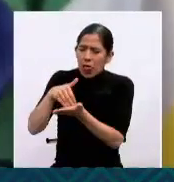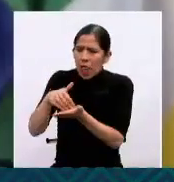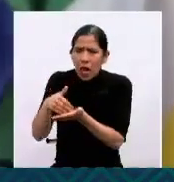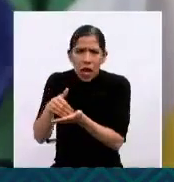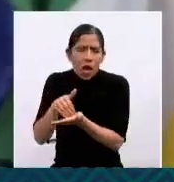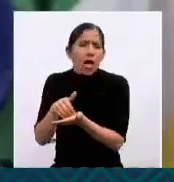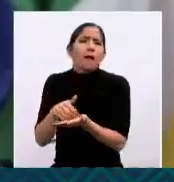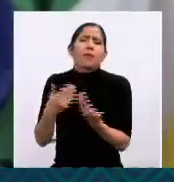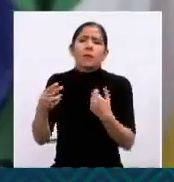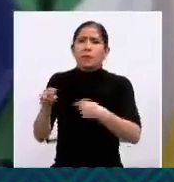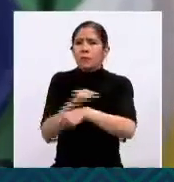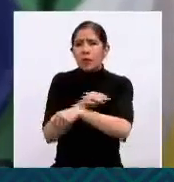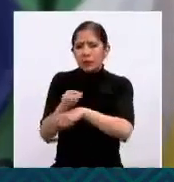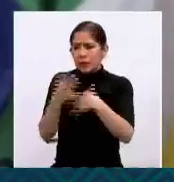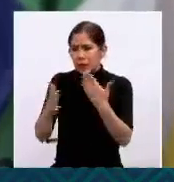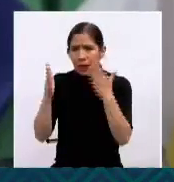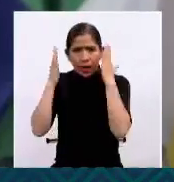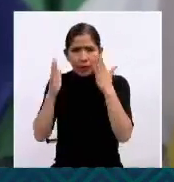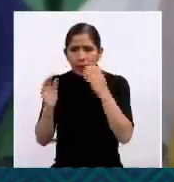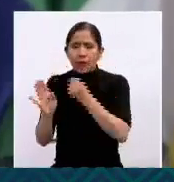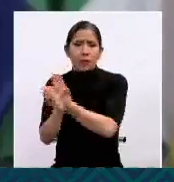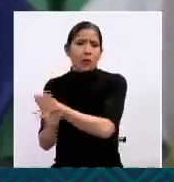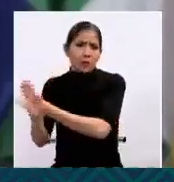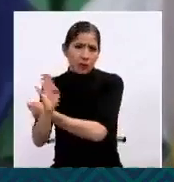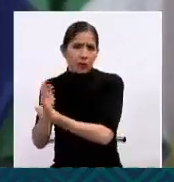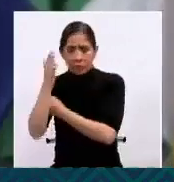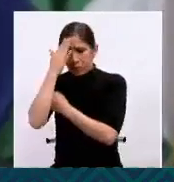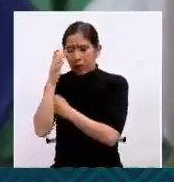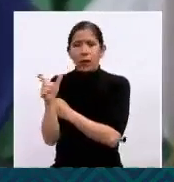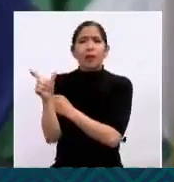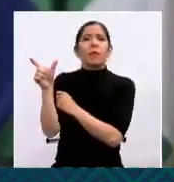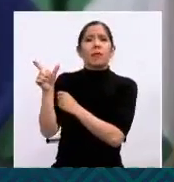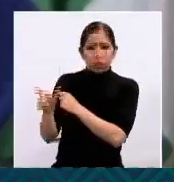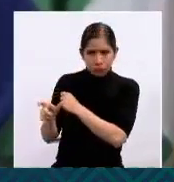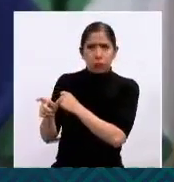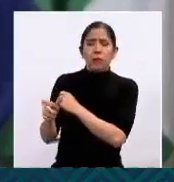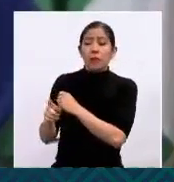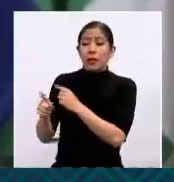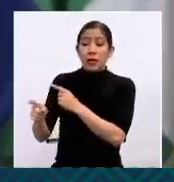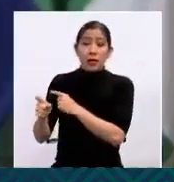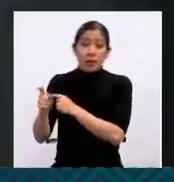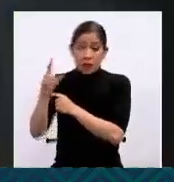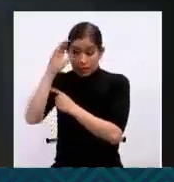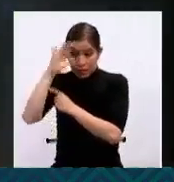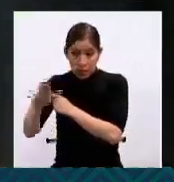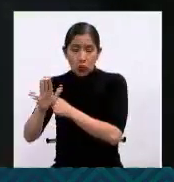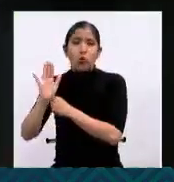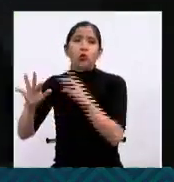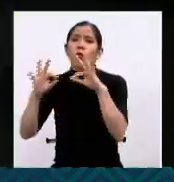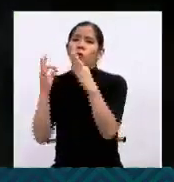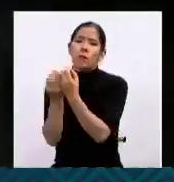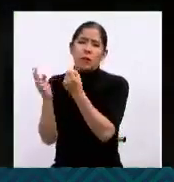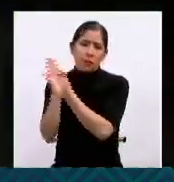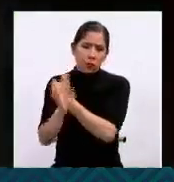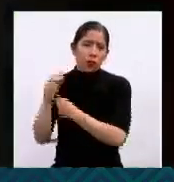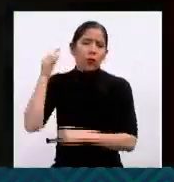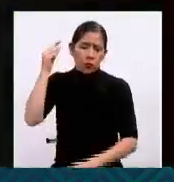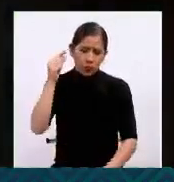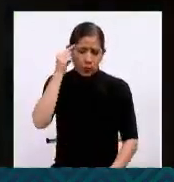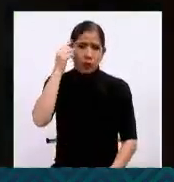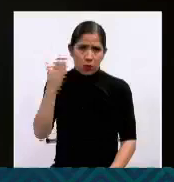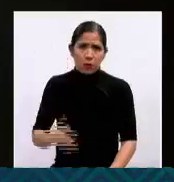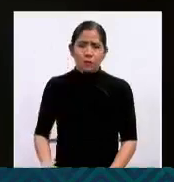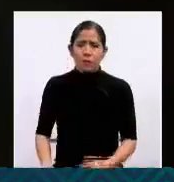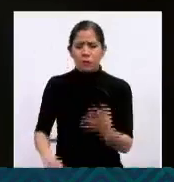Unidad de Protección a Víctimas y Testigos a efectos de precautelar en todo momento tanto a la víctima como a sus familiares. Se conoce que el